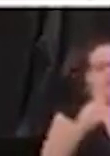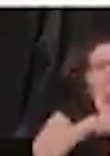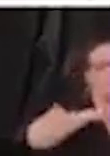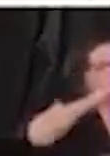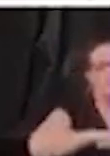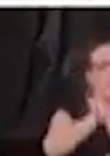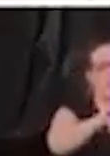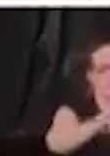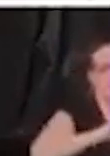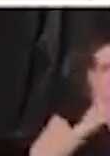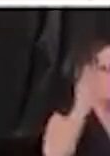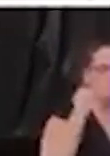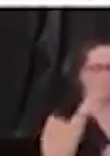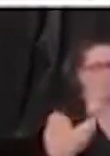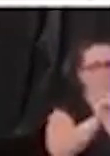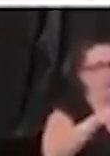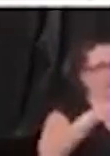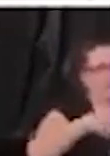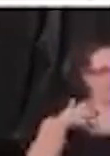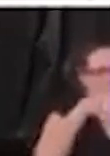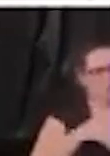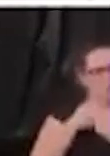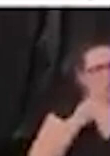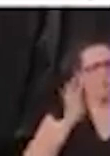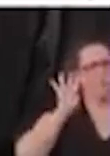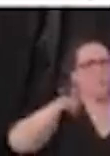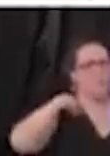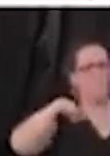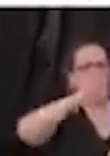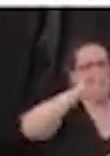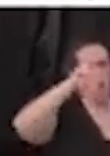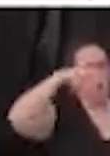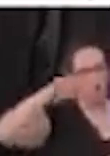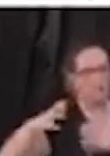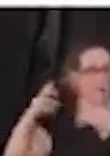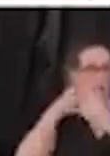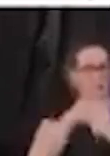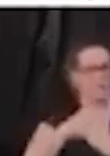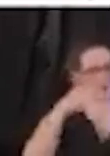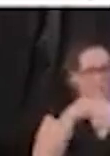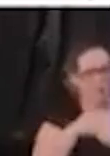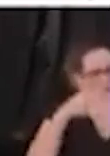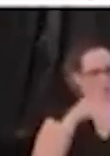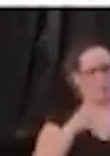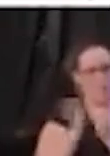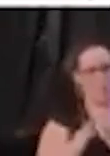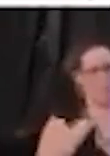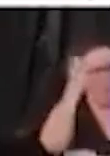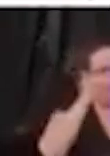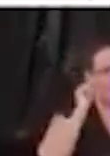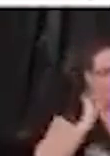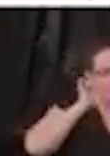como cualquiera, ojo, ya que no están teniendo los partidos en la oposición, por desgracia para todos nosotros. ¿Por